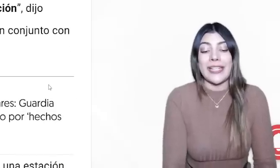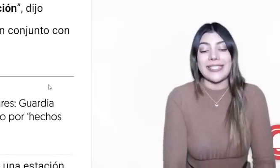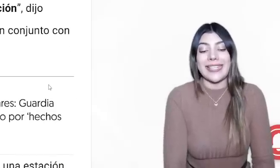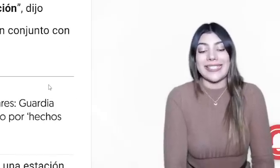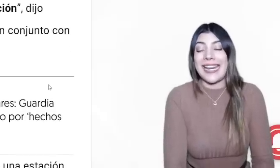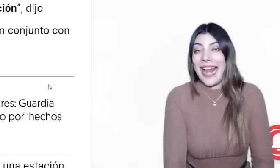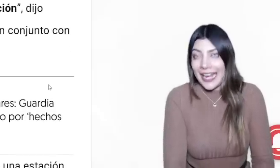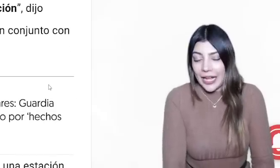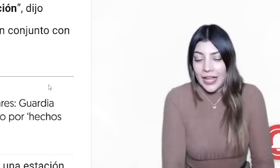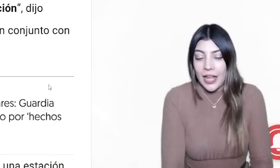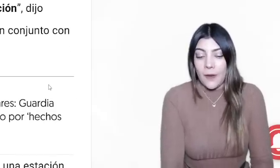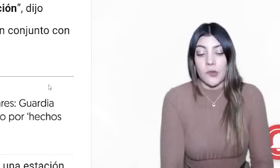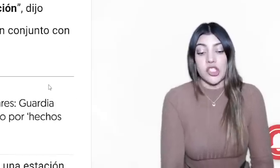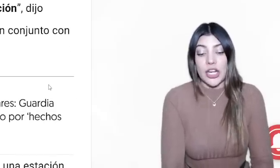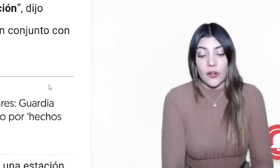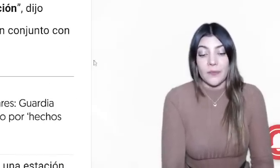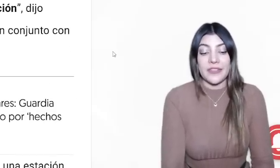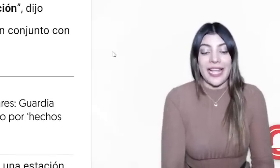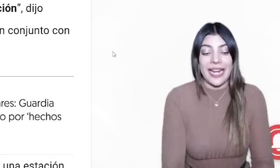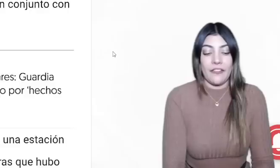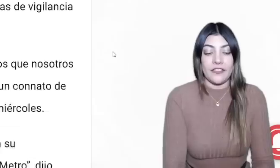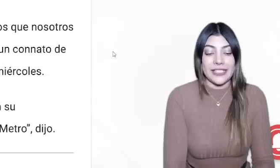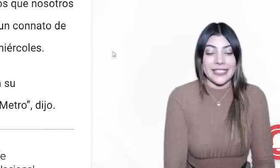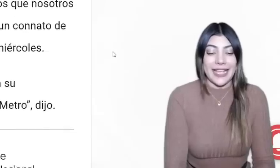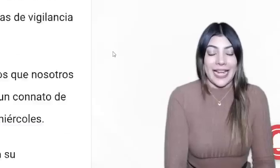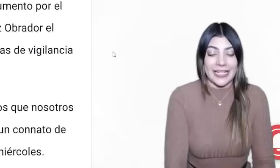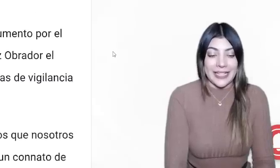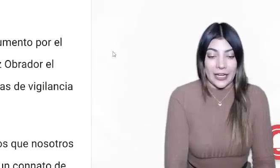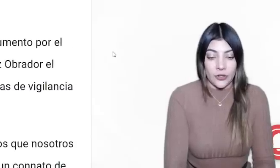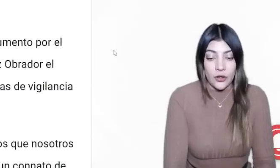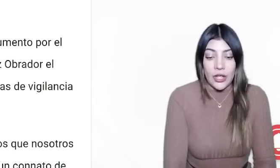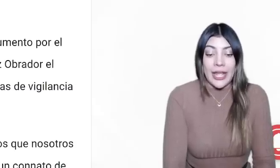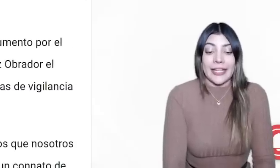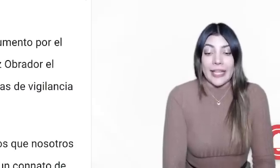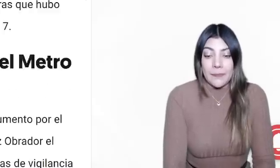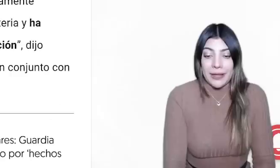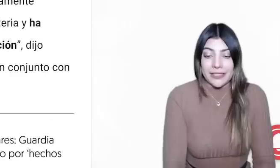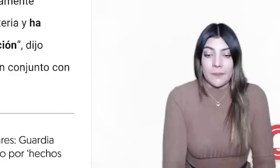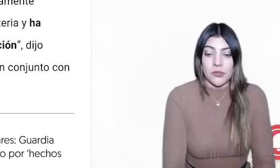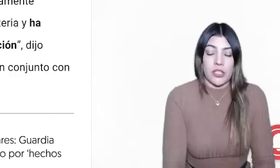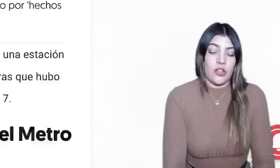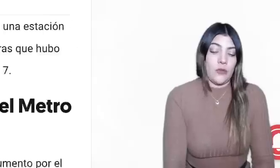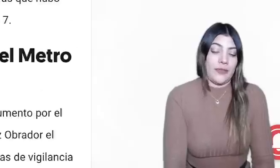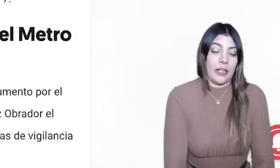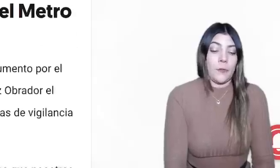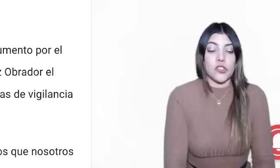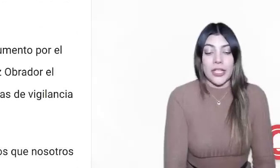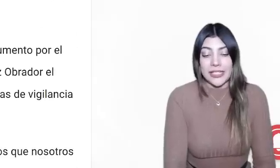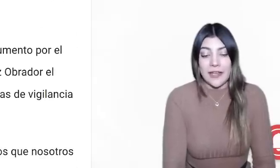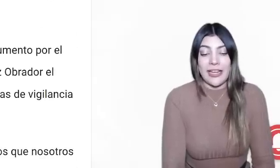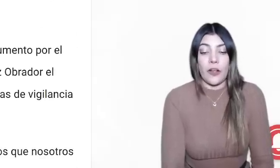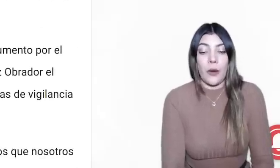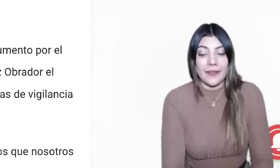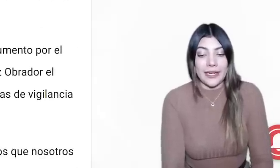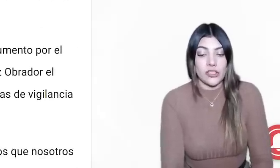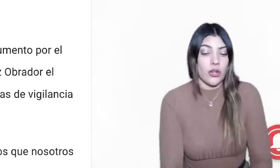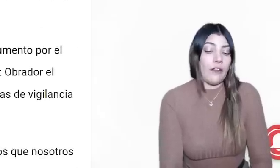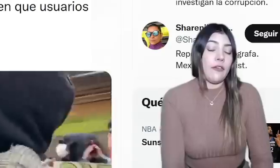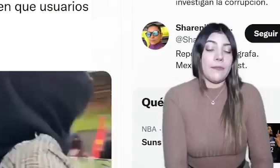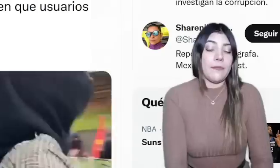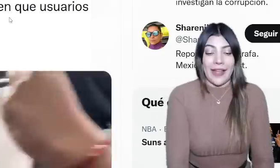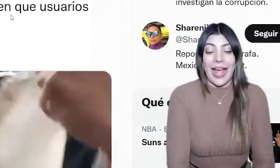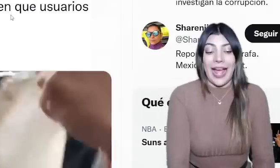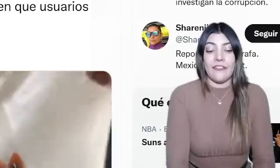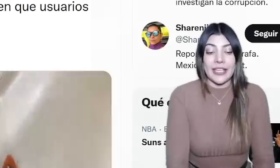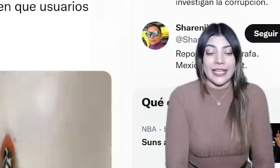dijo Ulises Lara, vocero de la fiscalía, ¿no? ¿Qué pasa posteriormente? Como ustedes saben, la Guardia Nacional